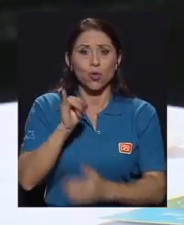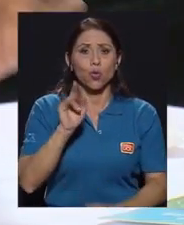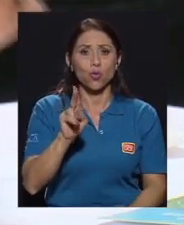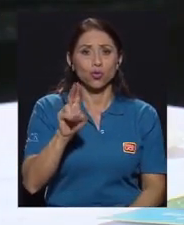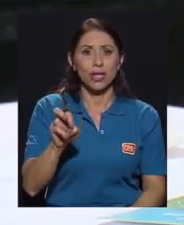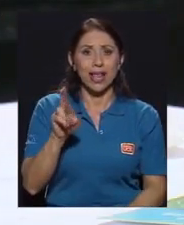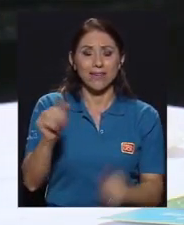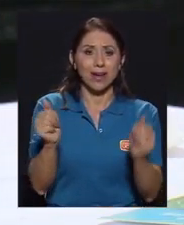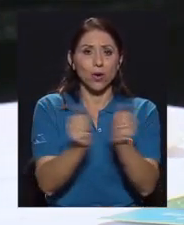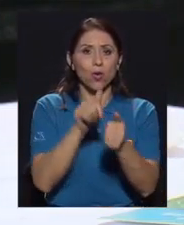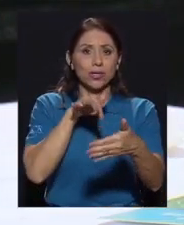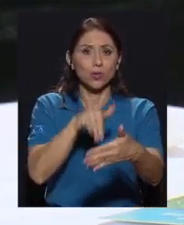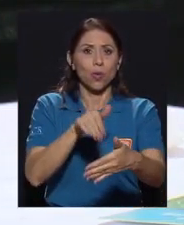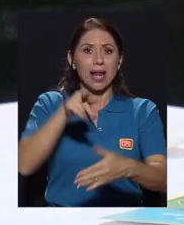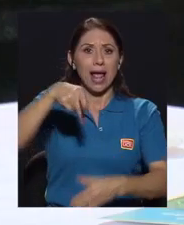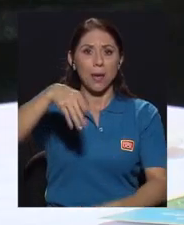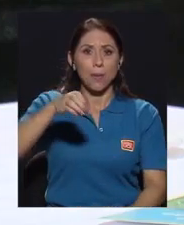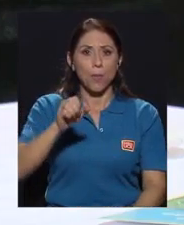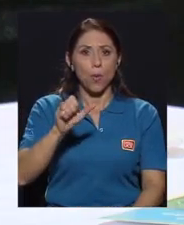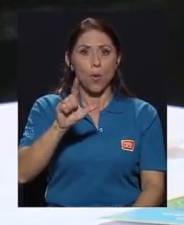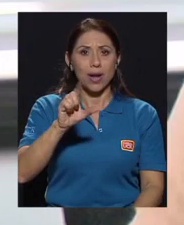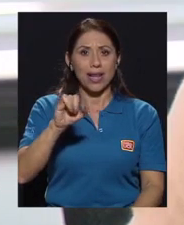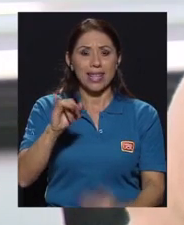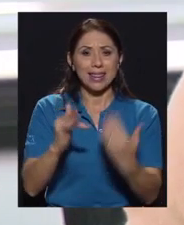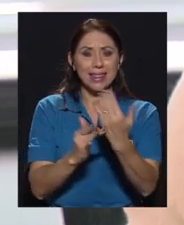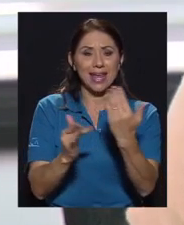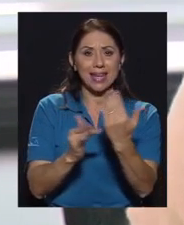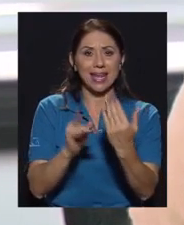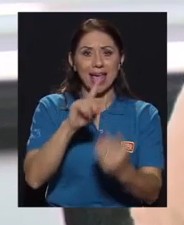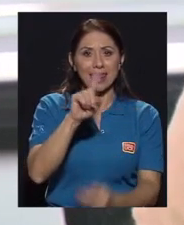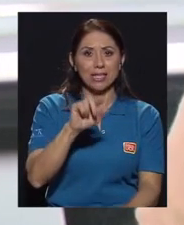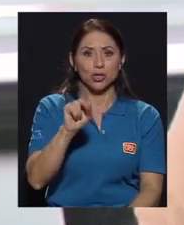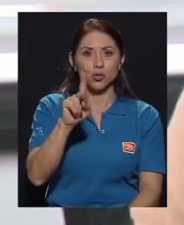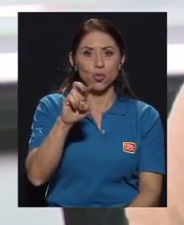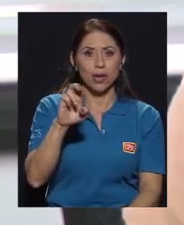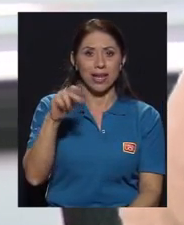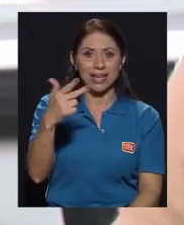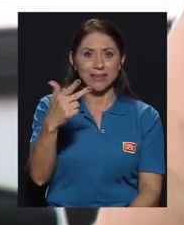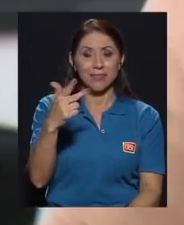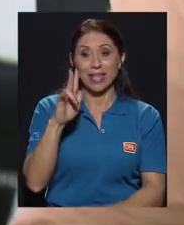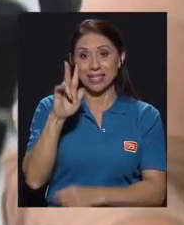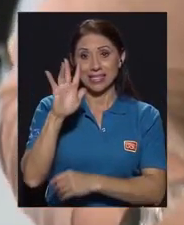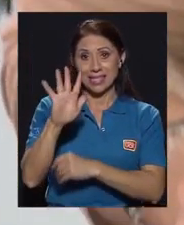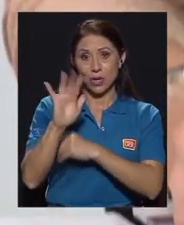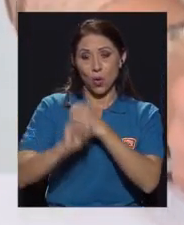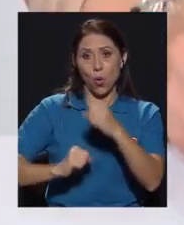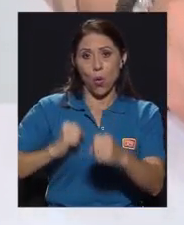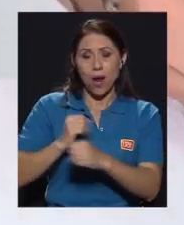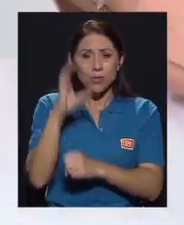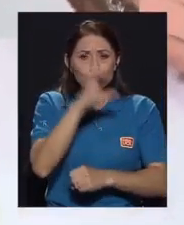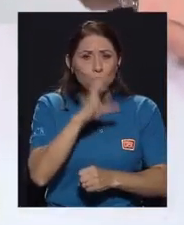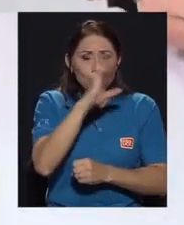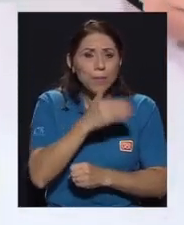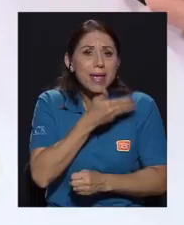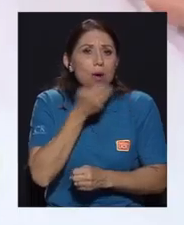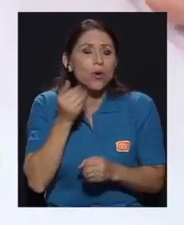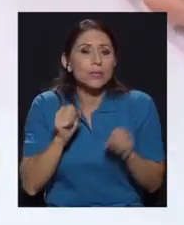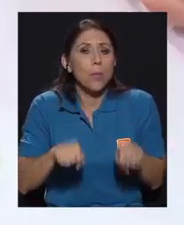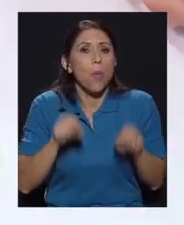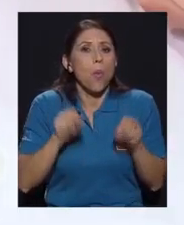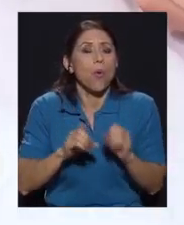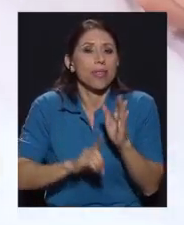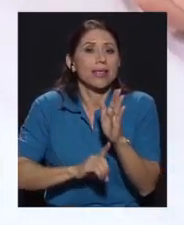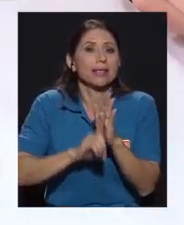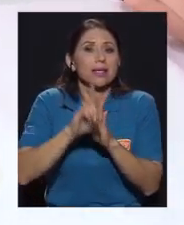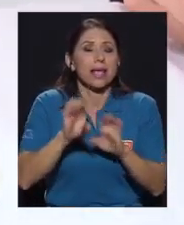de la UCR con la Escuela Politécnica de Zúrich buscará, durante 5 años, las mejores posibilidades de desarrollo de la